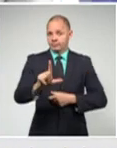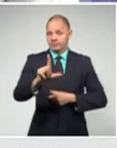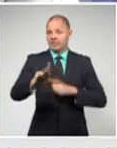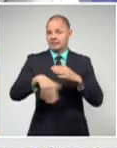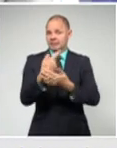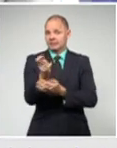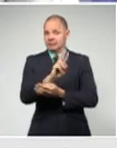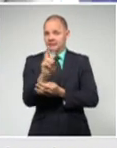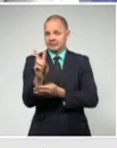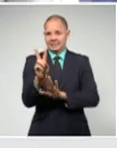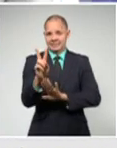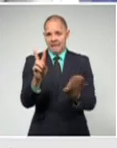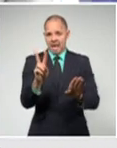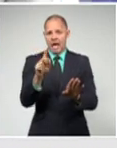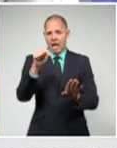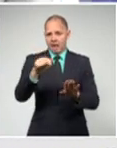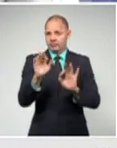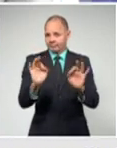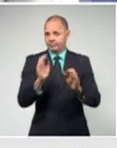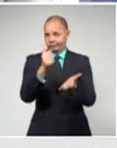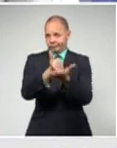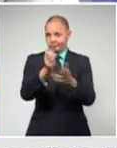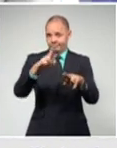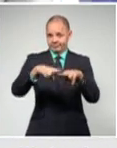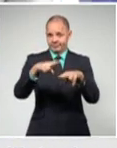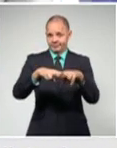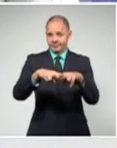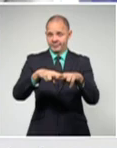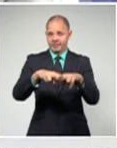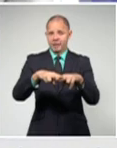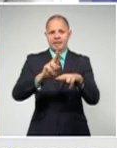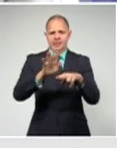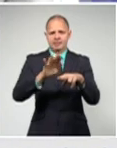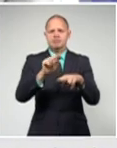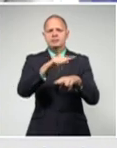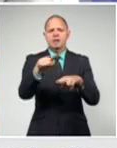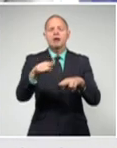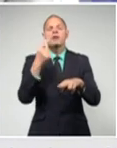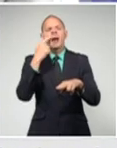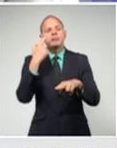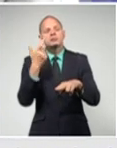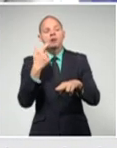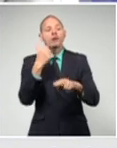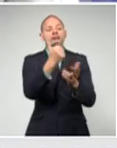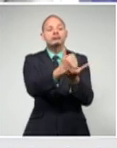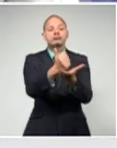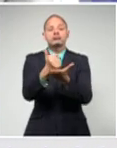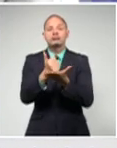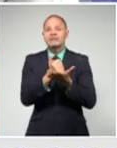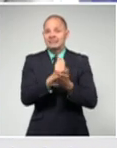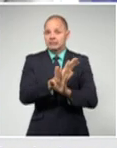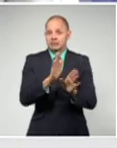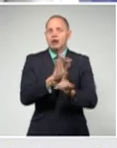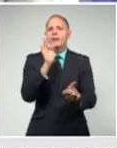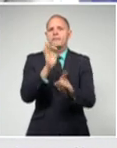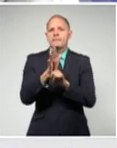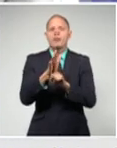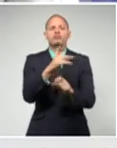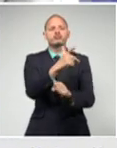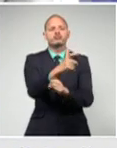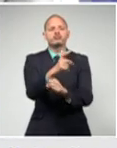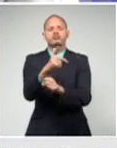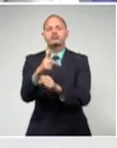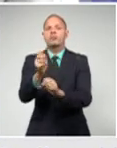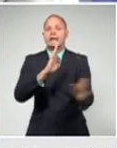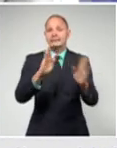varias instituciones de aquí, de la capital cubana, que han sido certificadas para la vacunación, dará inicio el ensayo fase